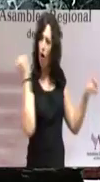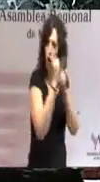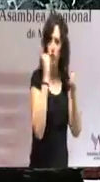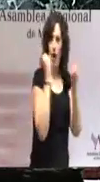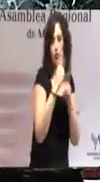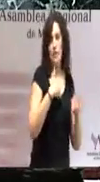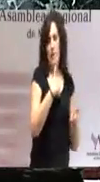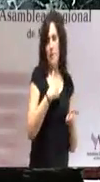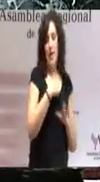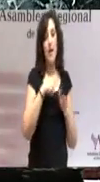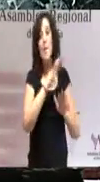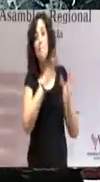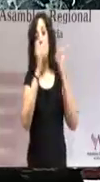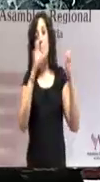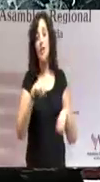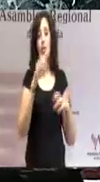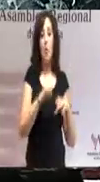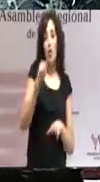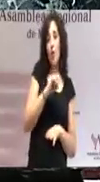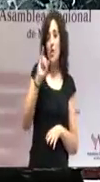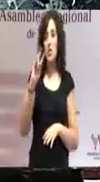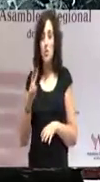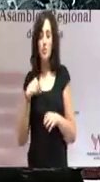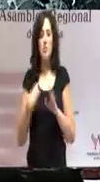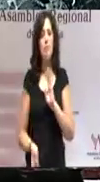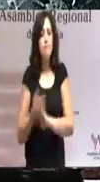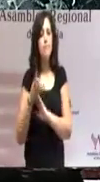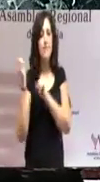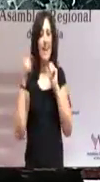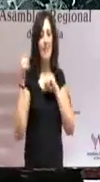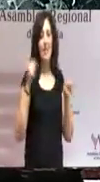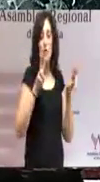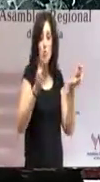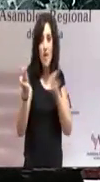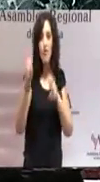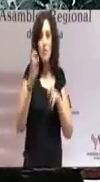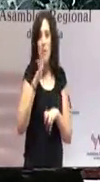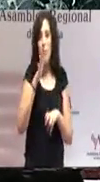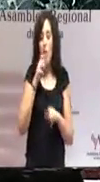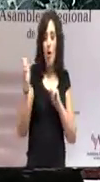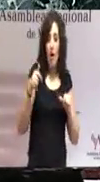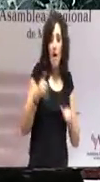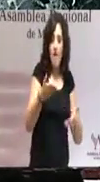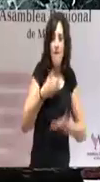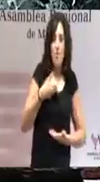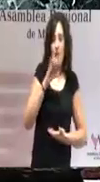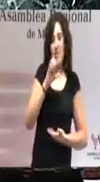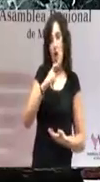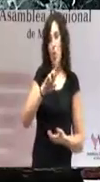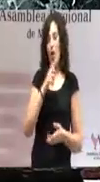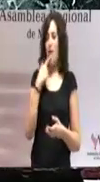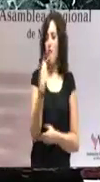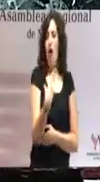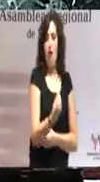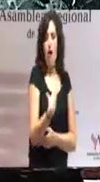El pacto Podemos-Izquierda Unida rechaza construir nuevos trasvases que auxilien el Segura. Señor